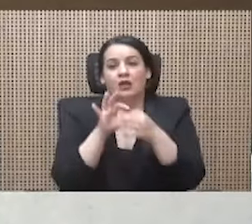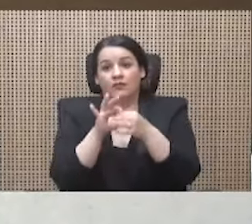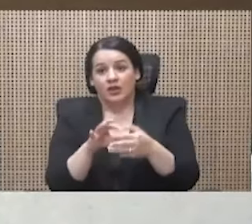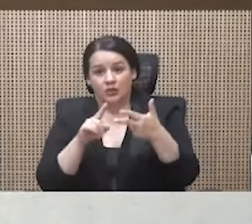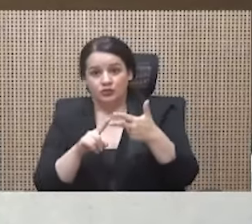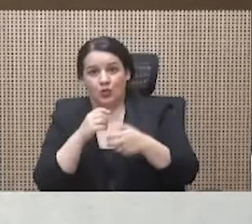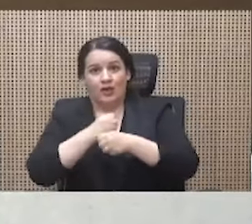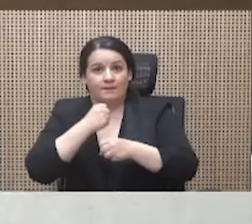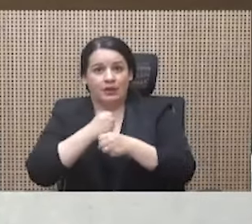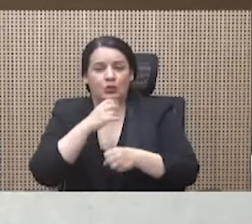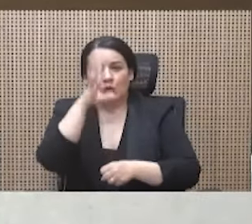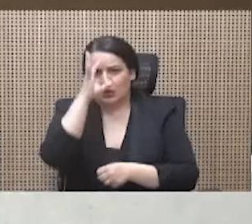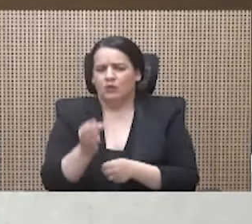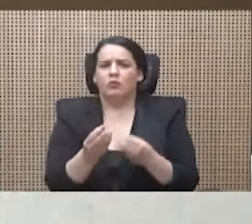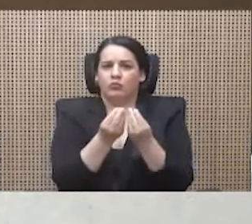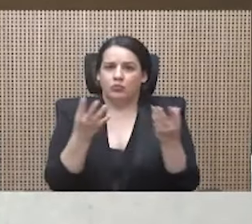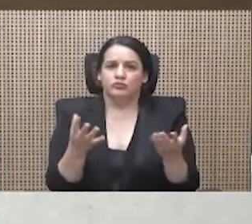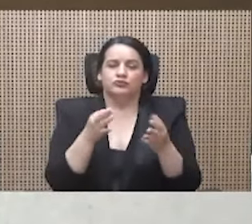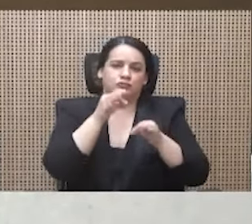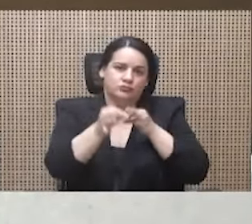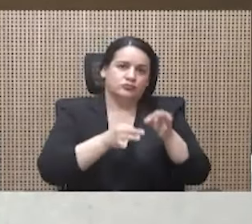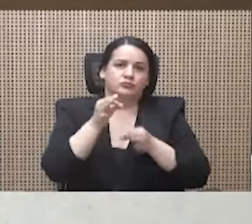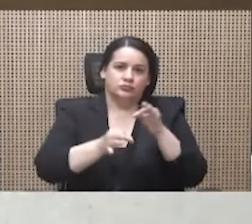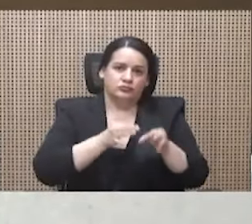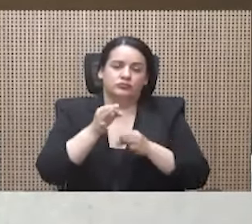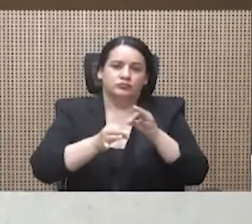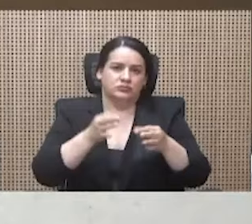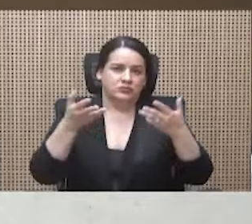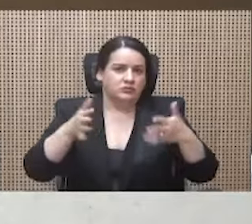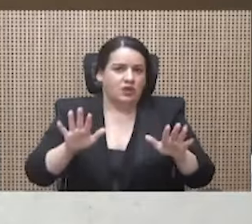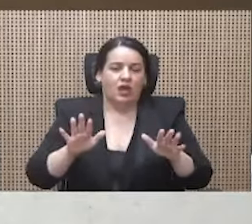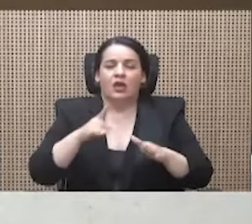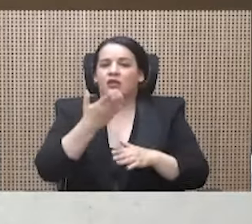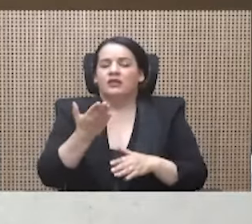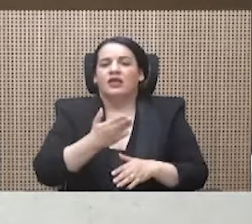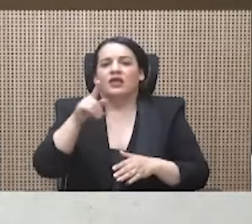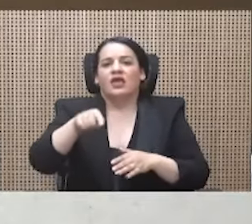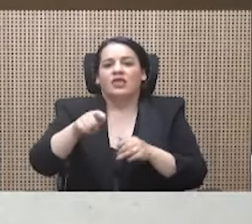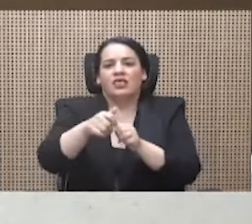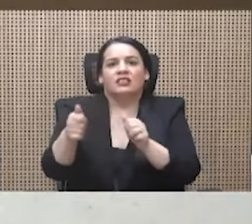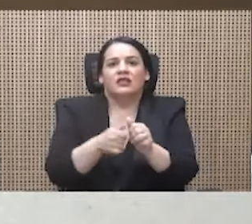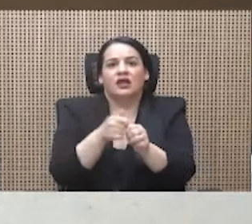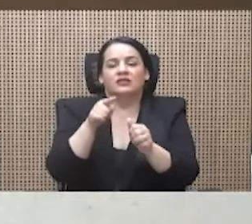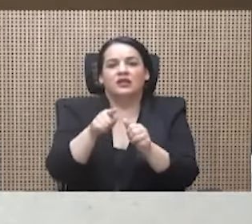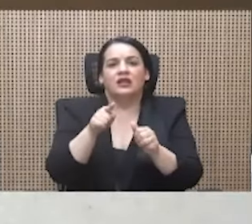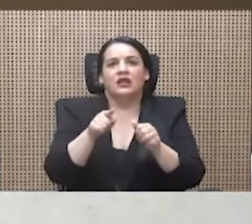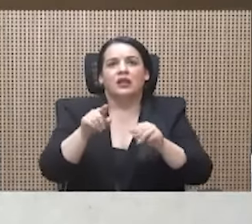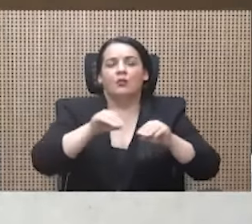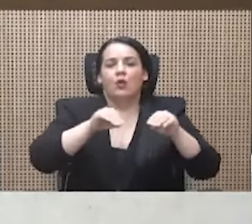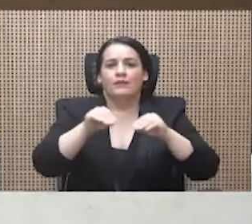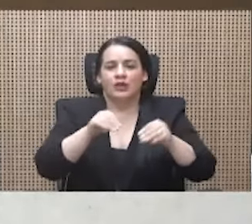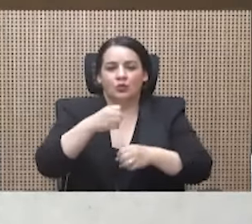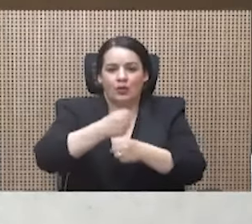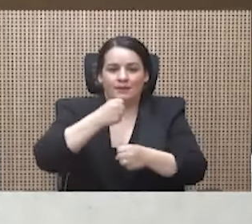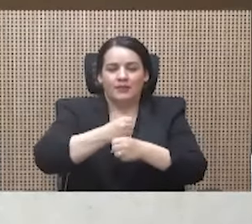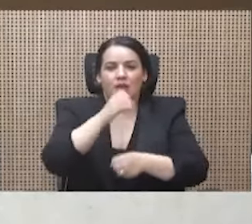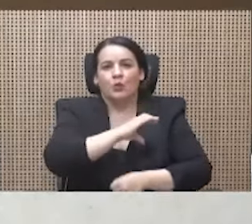hemos sido muy abundantes en la explicación de qué es lo que está detrás de los movimientos del empleo,